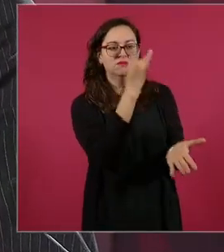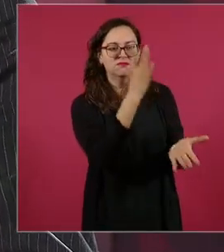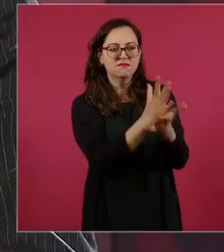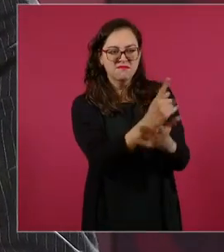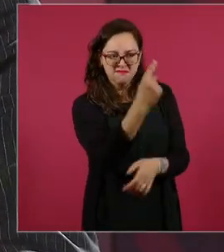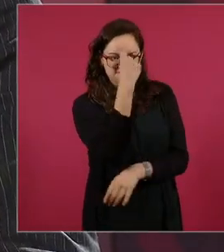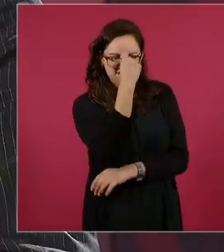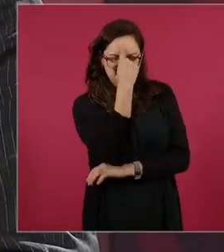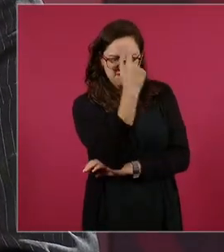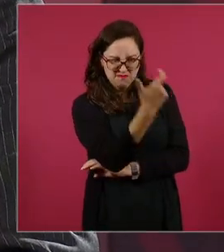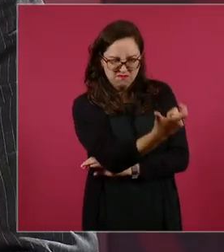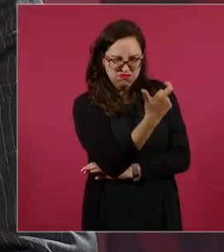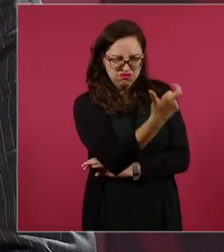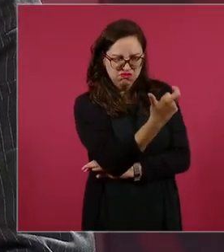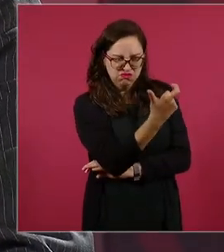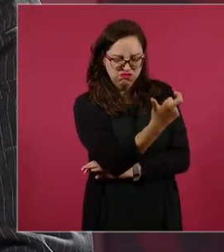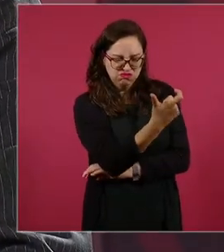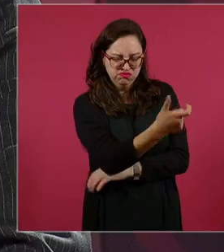verdadero